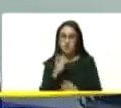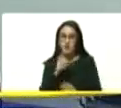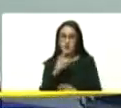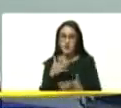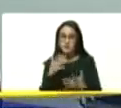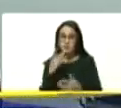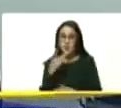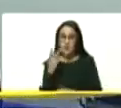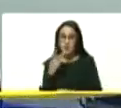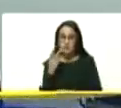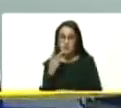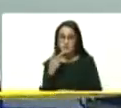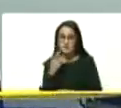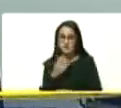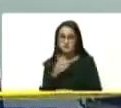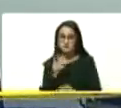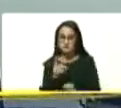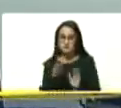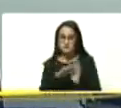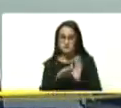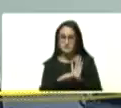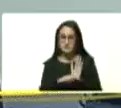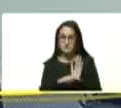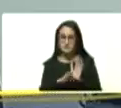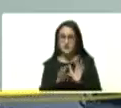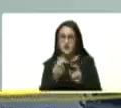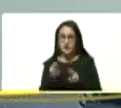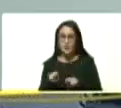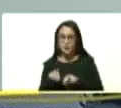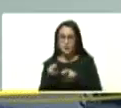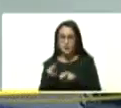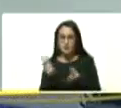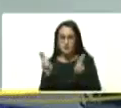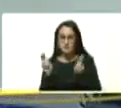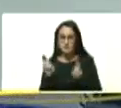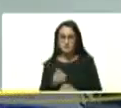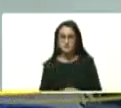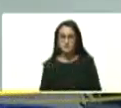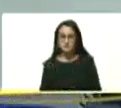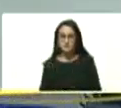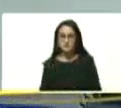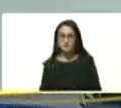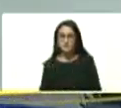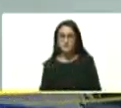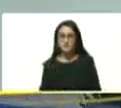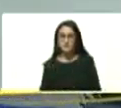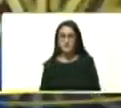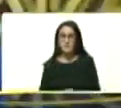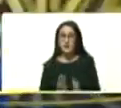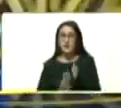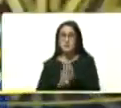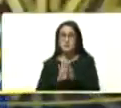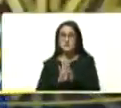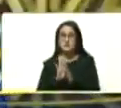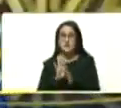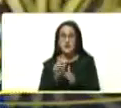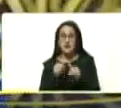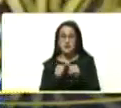políticas que hemos puesto en marcha en esta etapa de la agricultura. Correcto. Avanzar, avanzar,